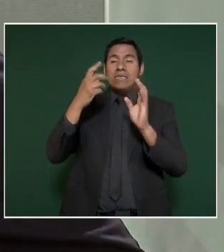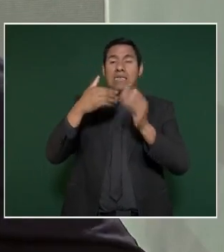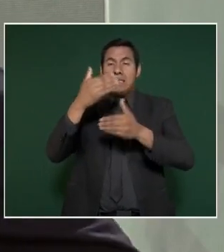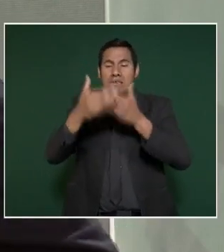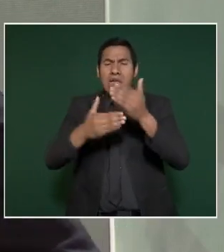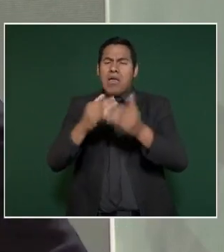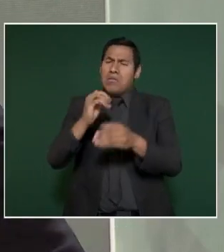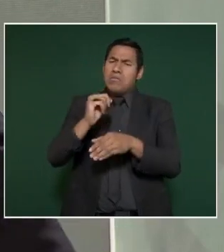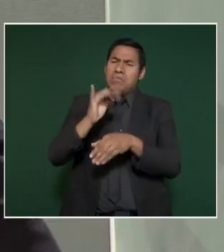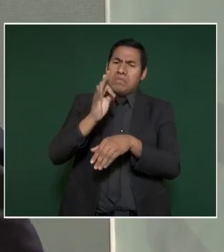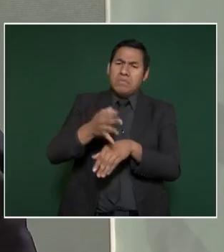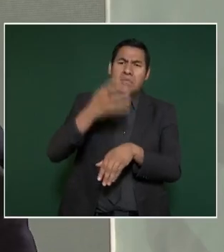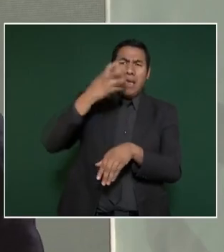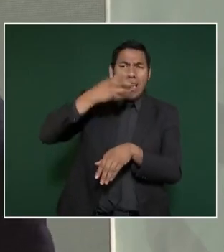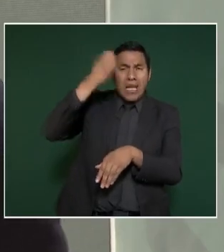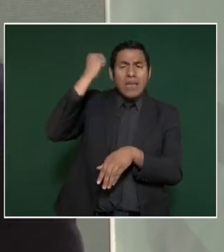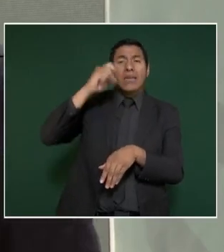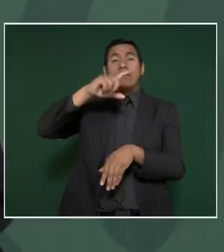candidatos